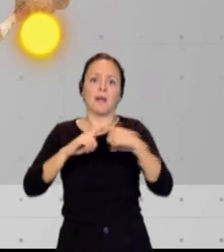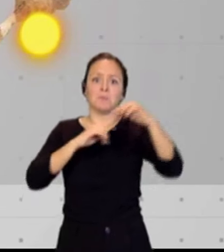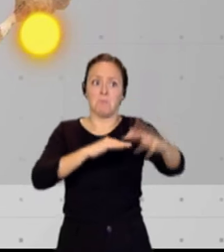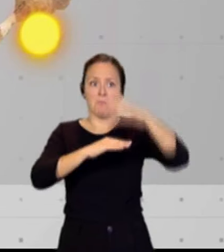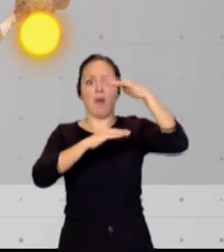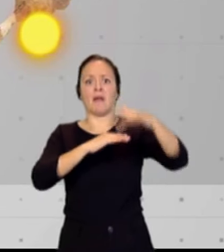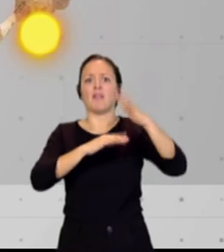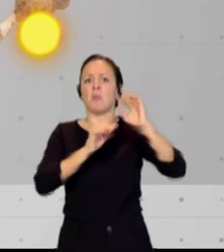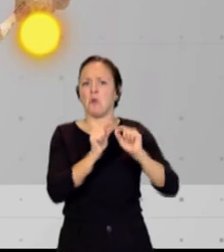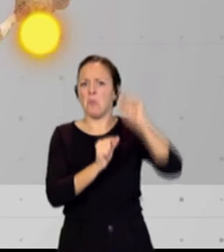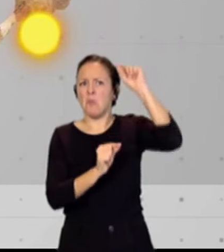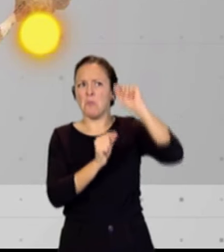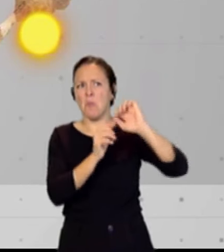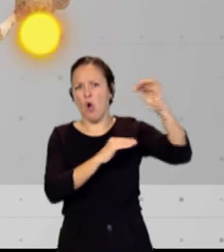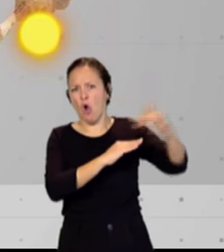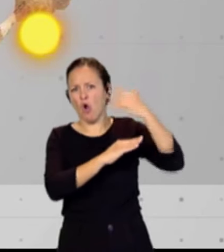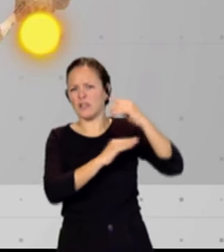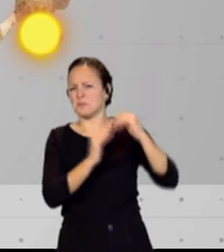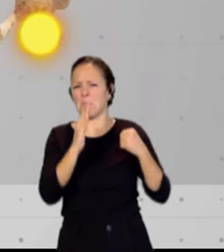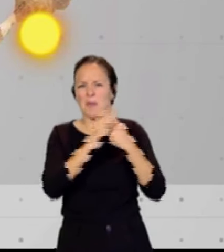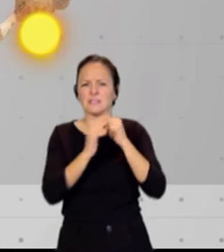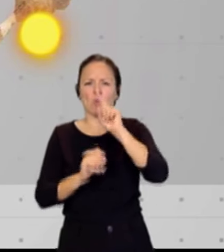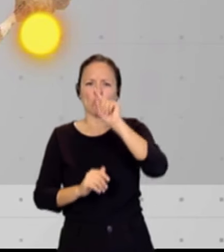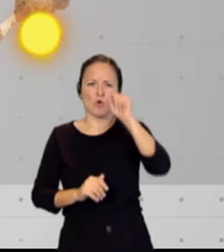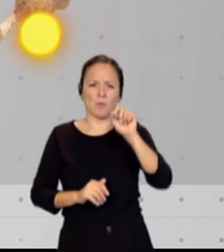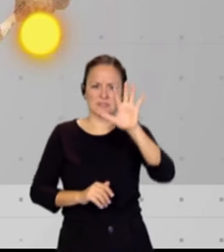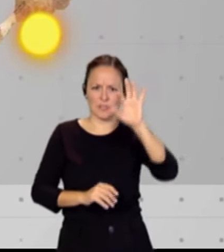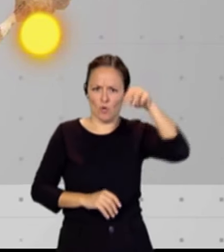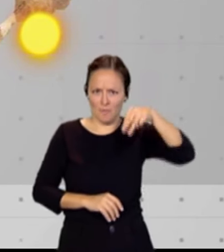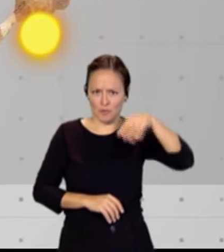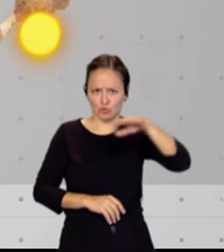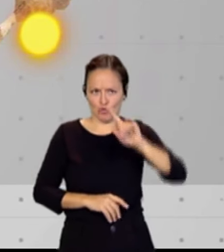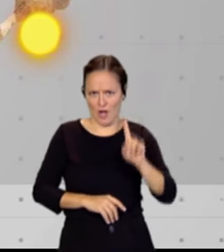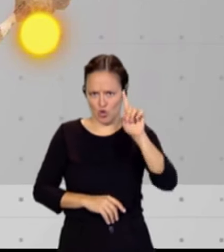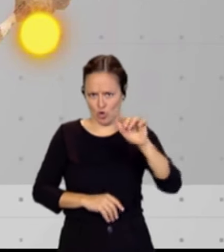grandes no alcanzarán el metro y medio de altura por las del